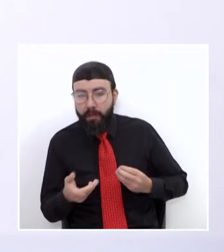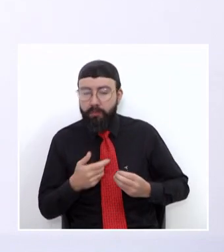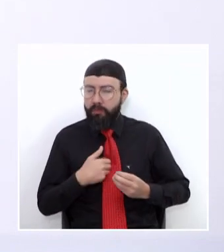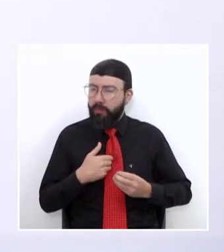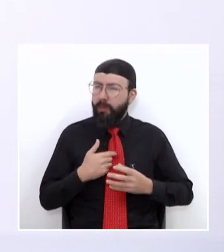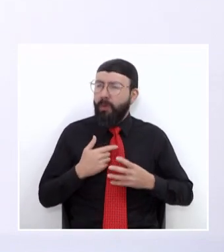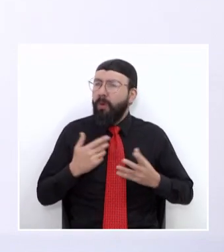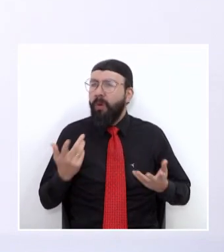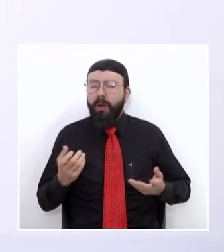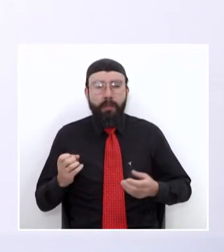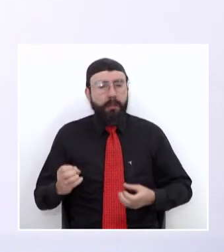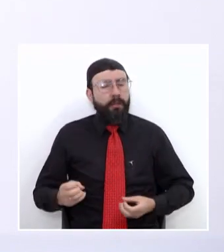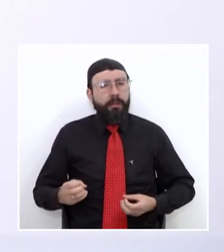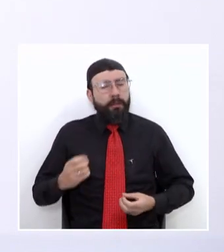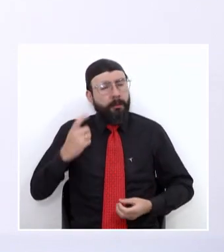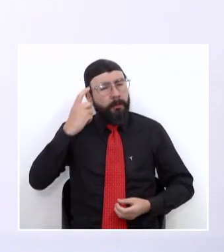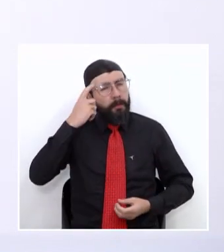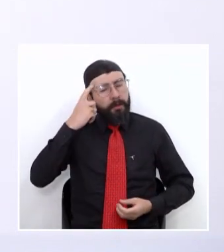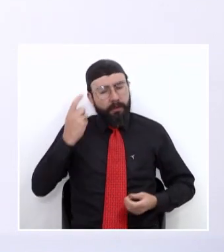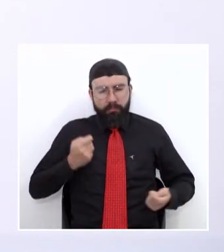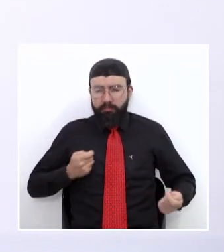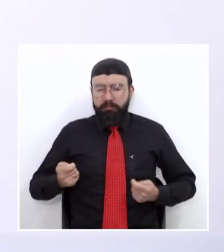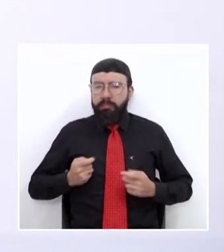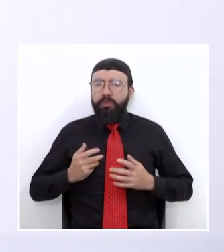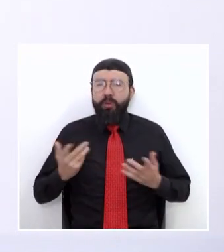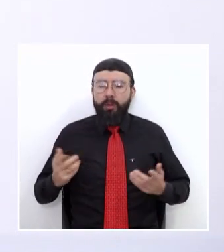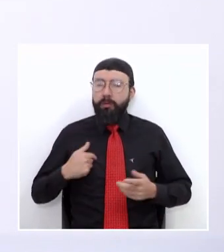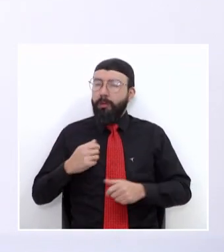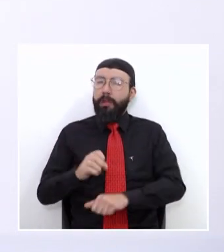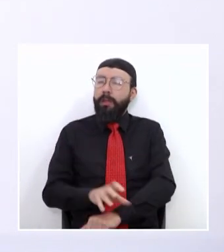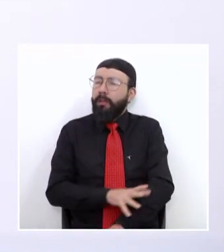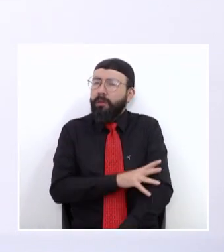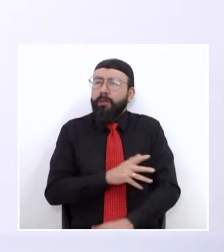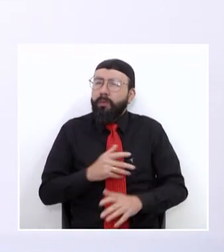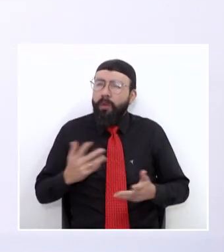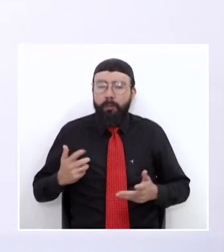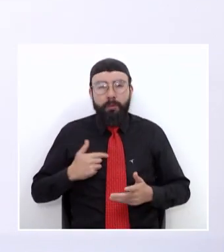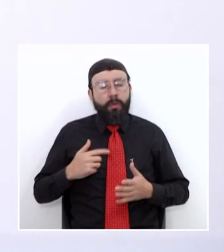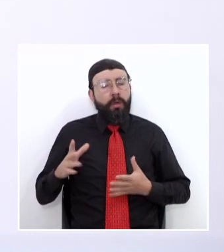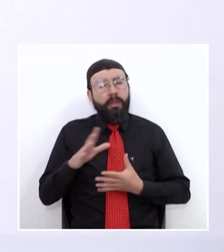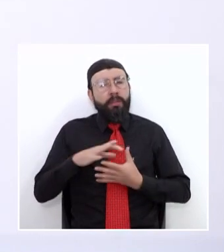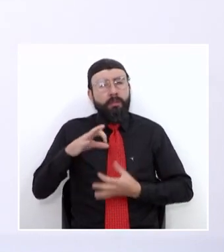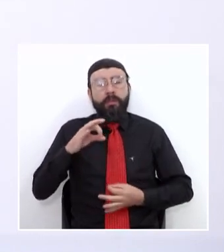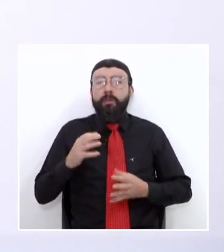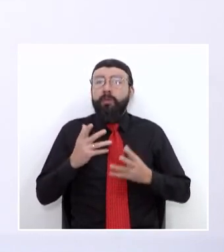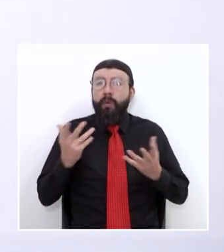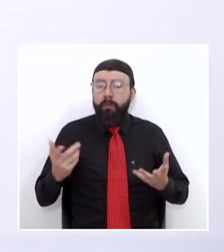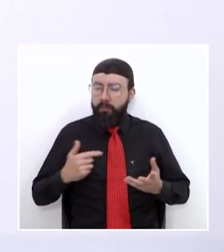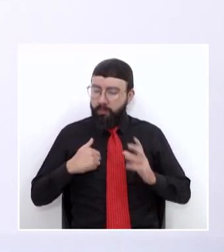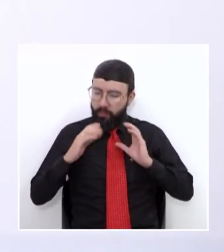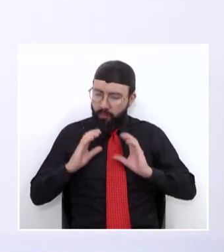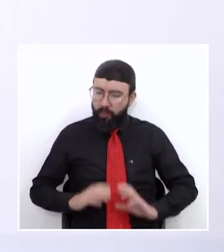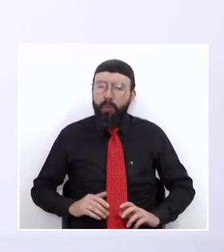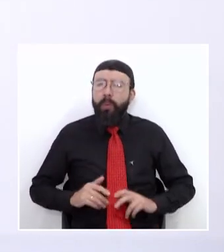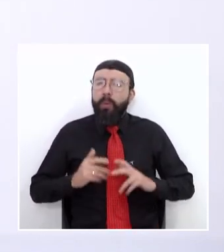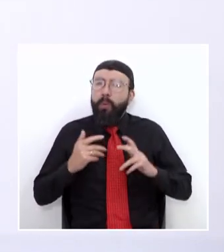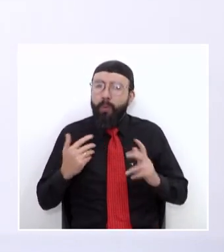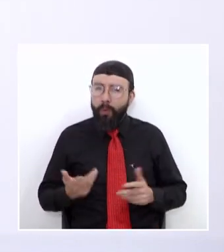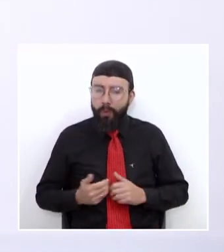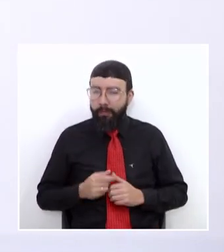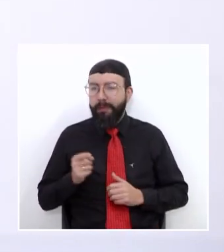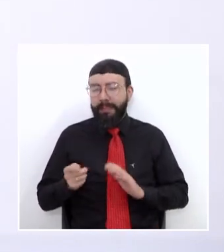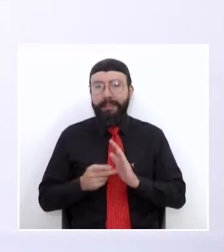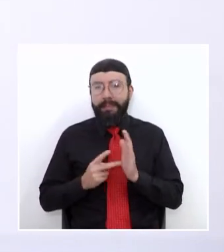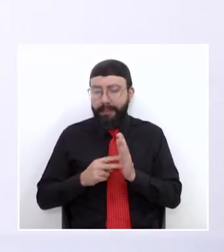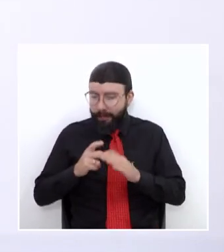estado mental, es mi estado emocional y es mi estado espiritual, es mi estado físico, es ese complemento. Pero